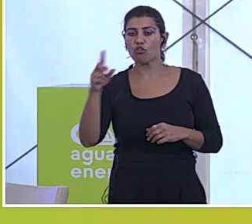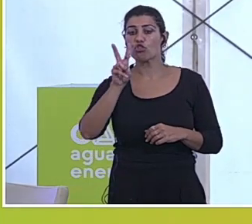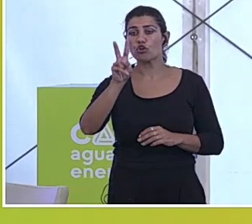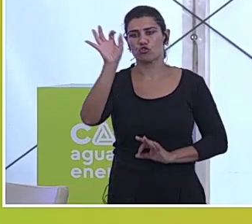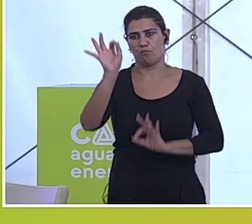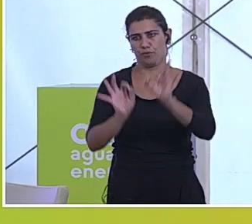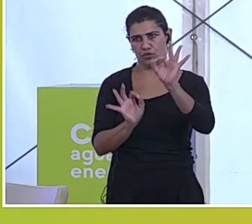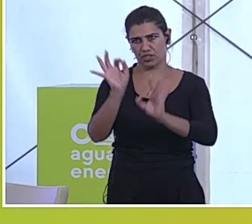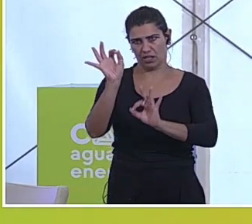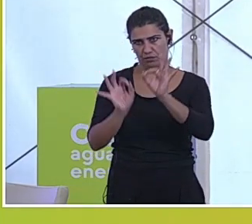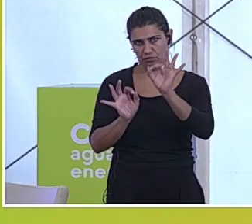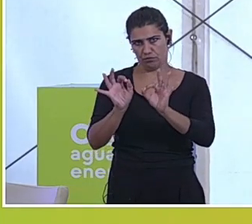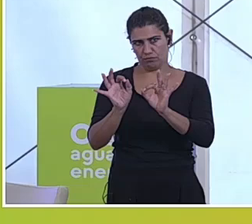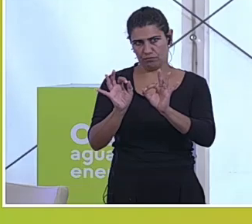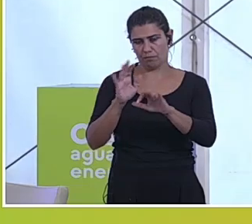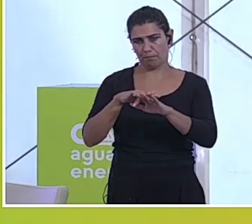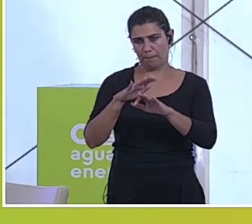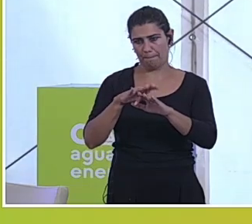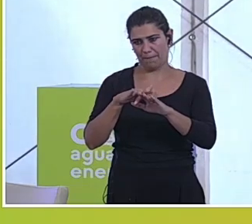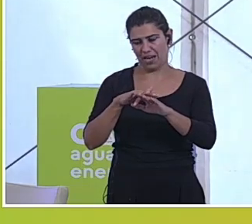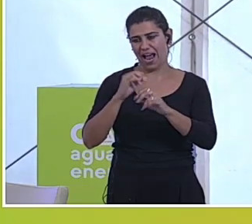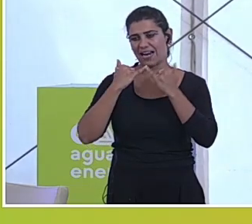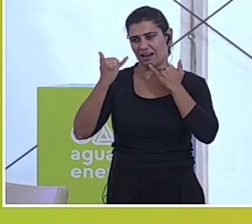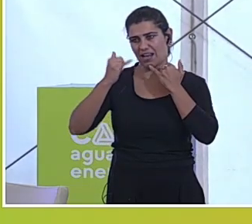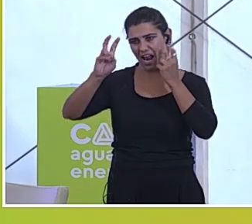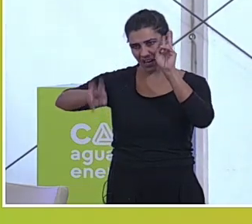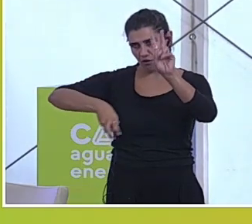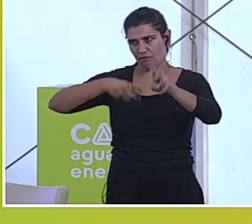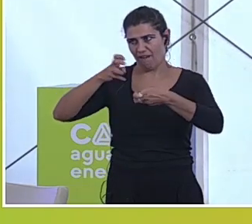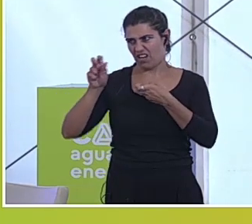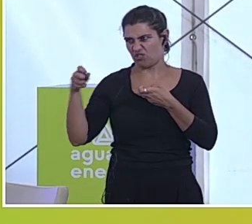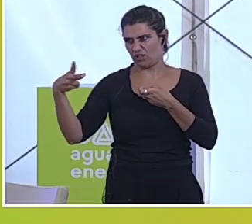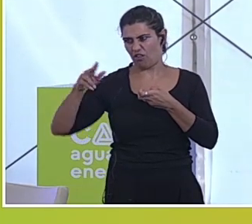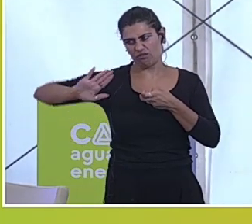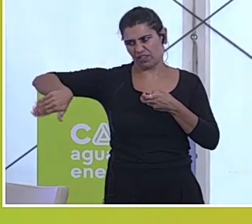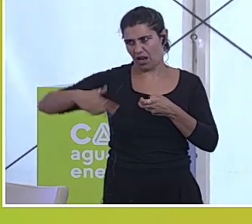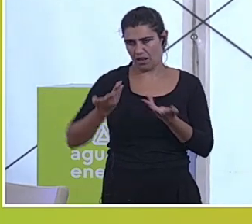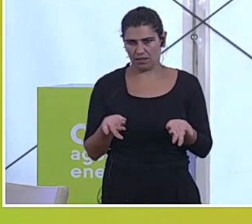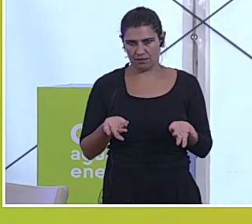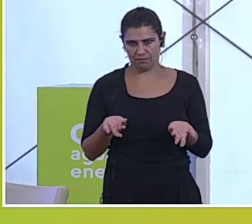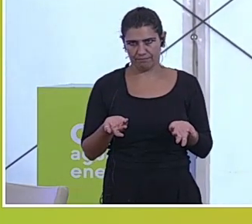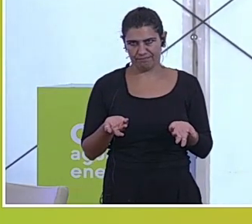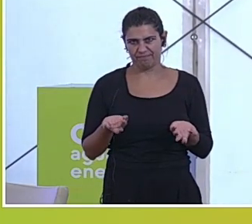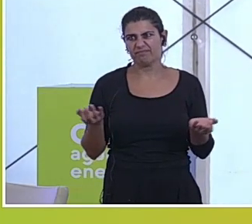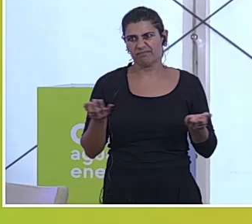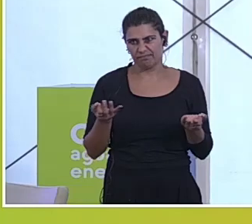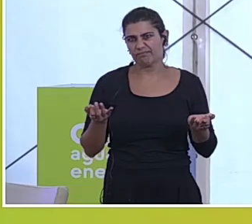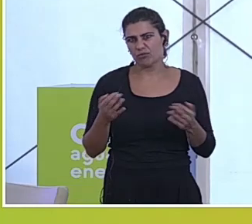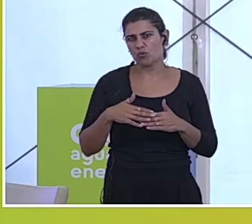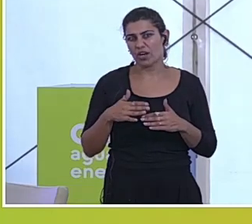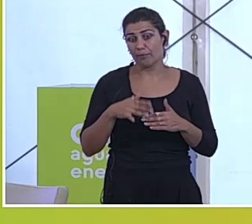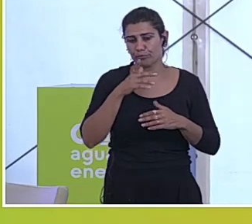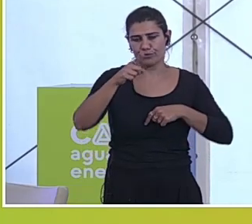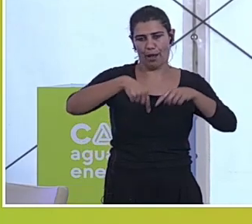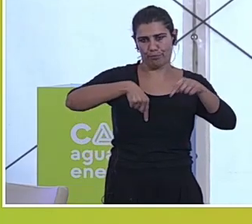2% de cobertura de energías renovables en las energías finales, ¿vale? ¿Y esto por qué ocurre? Pues fundamentalmente por el